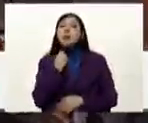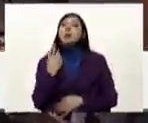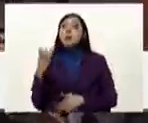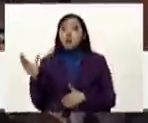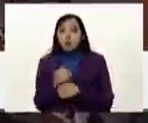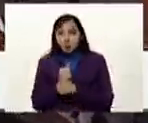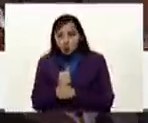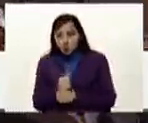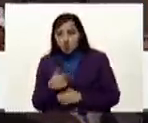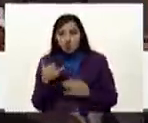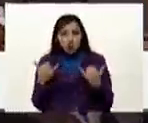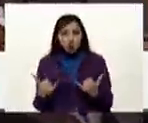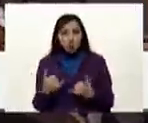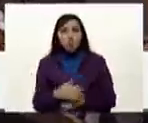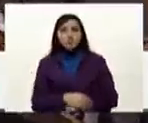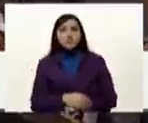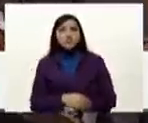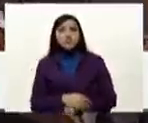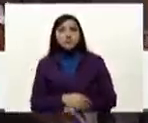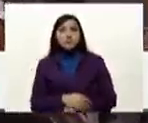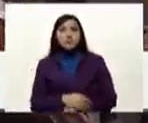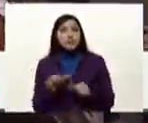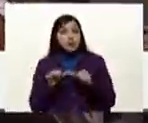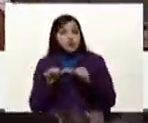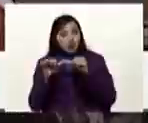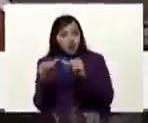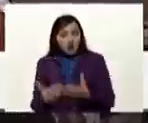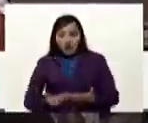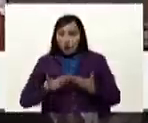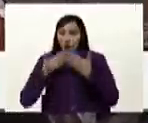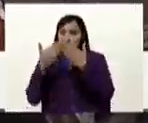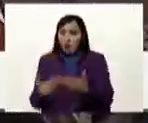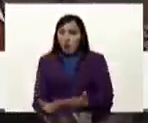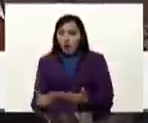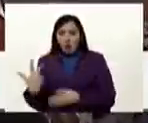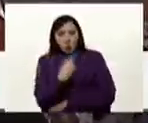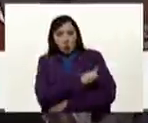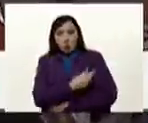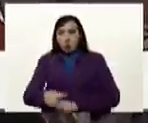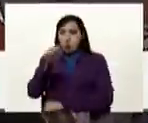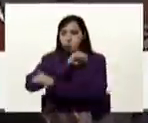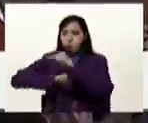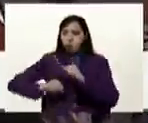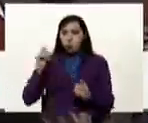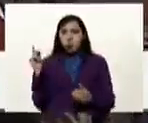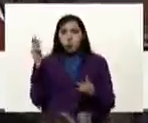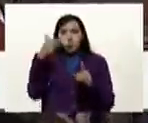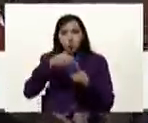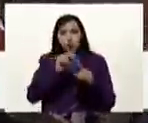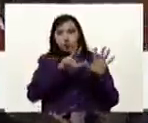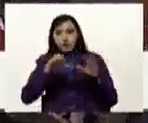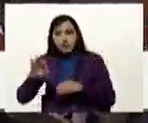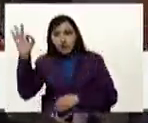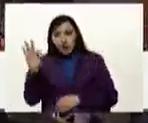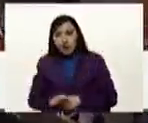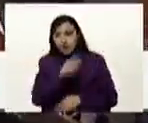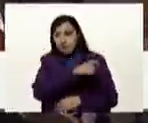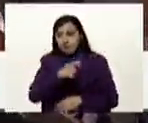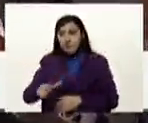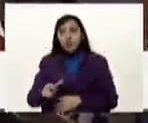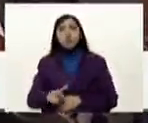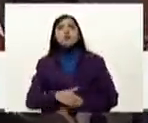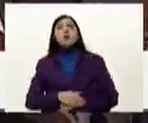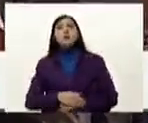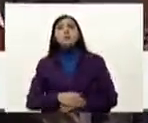en el terreno, presidente, y de esta manera seguir garantizando la inmunidad para llegar al 70% de la población y cumplir la meta de